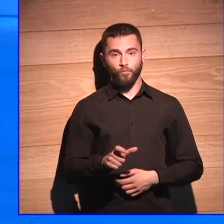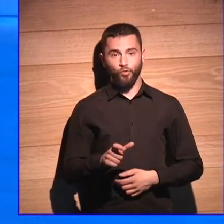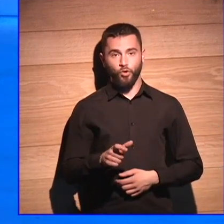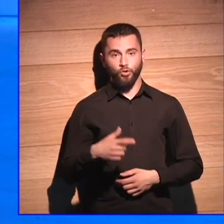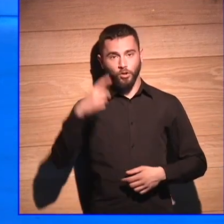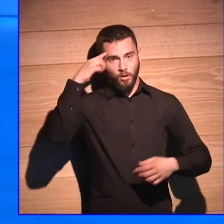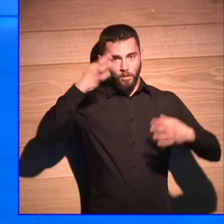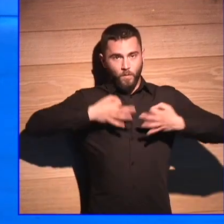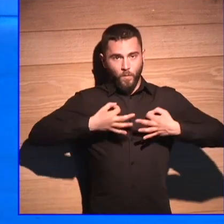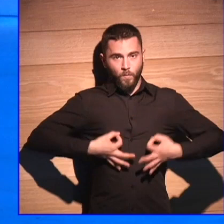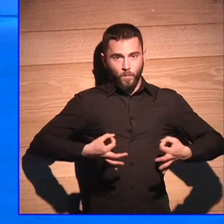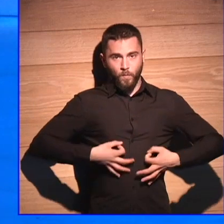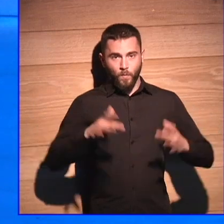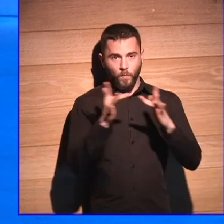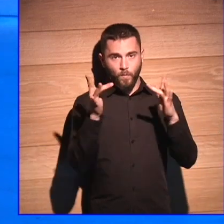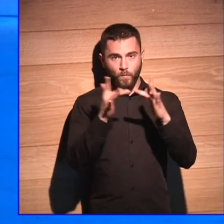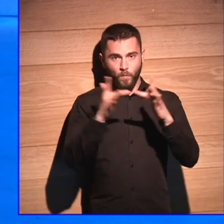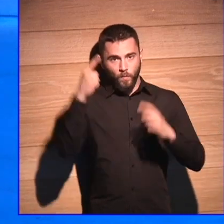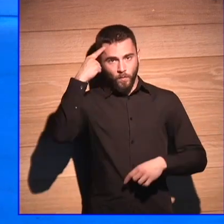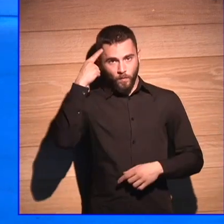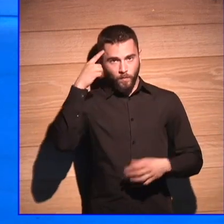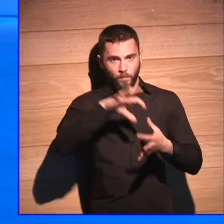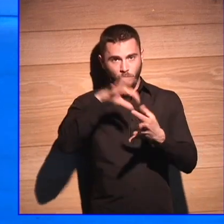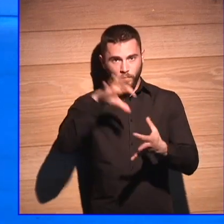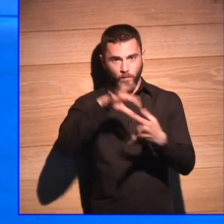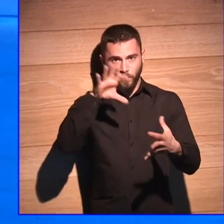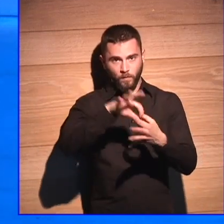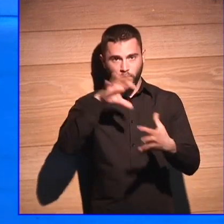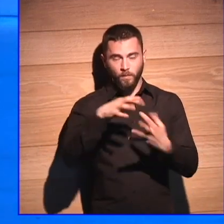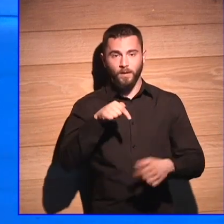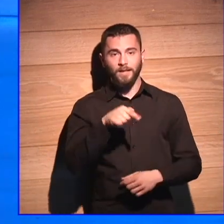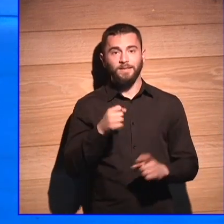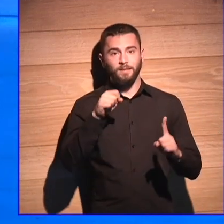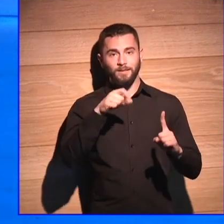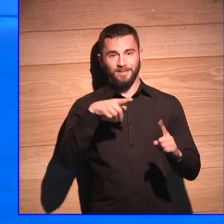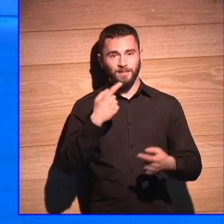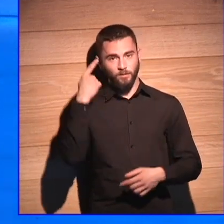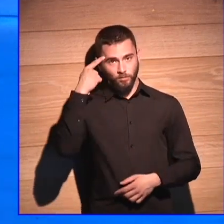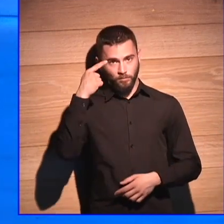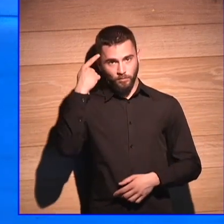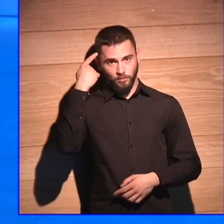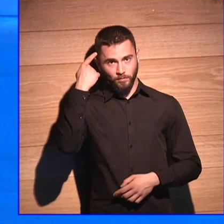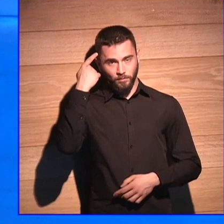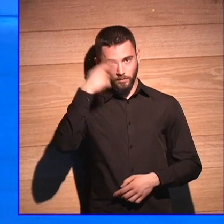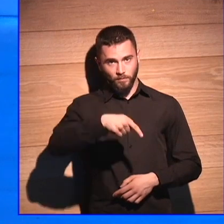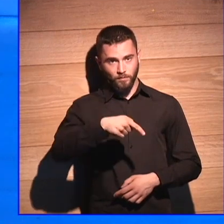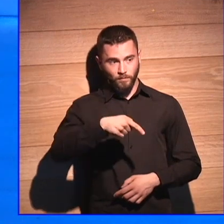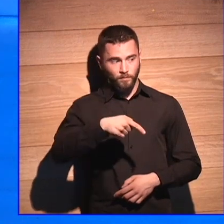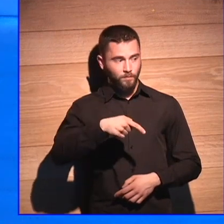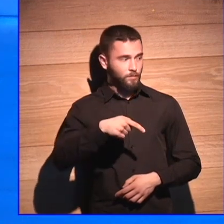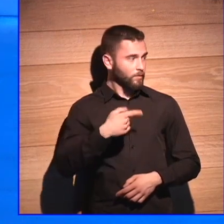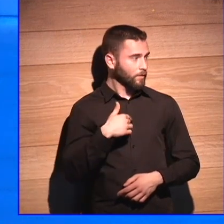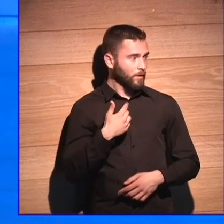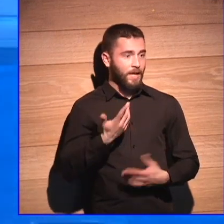sensores puestos en la cabeza que le captan el señal electroencefalográfico y captando